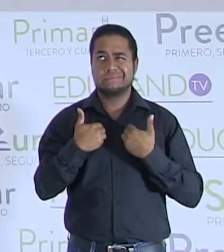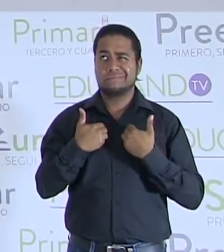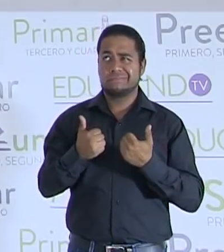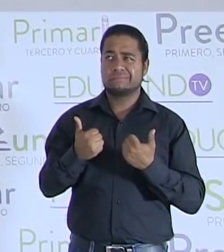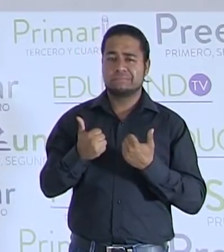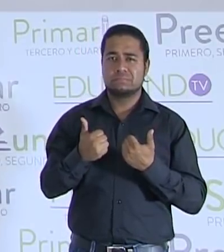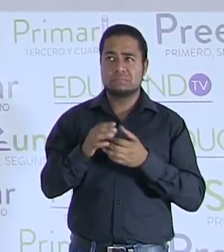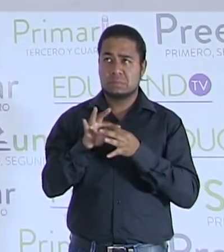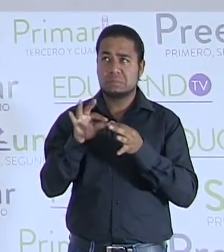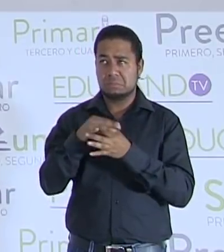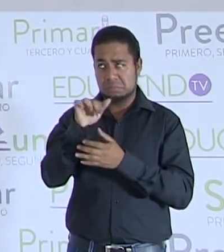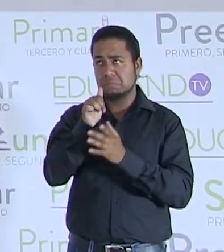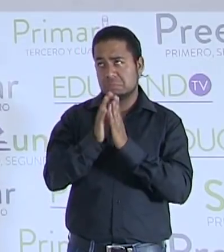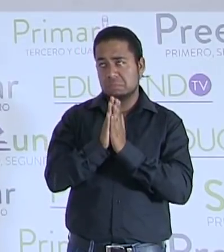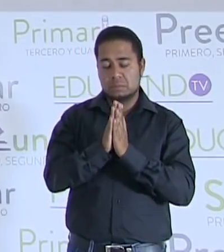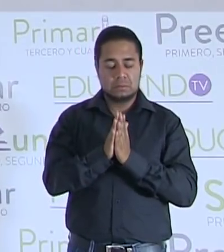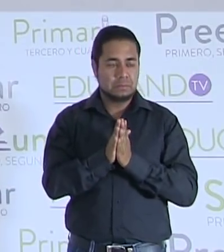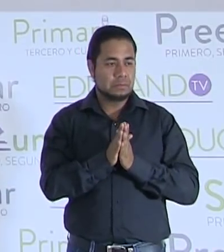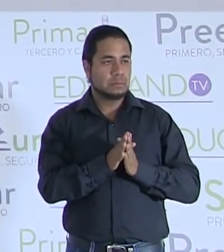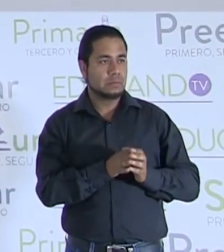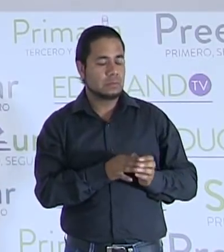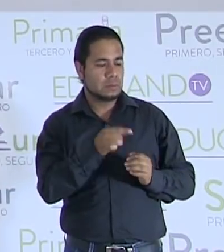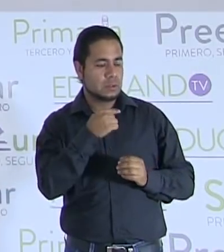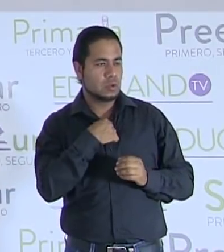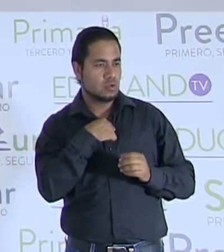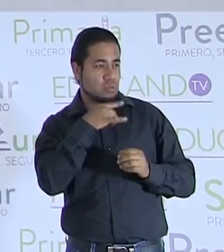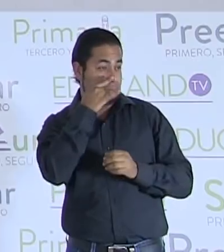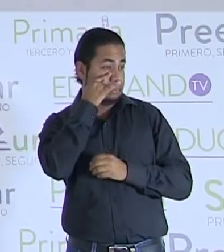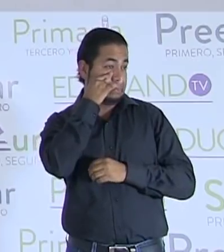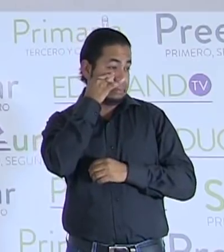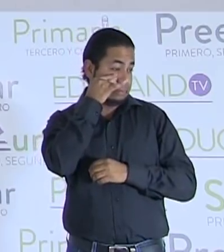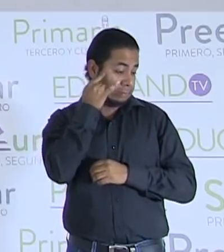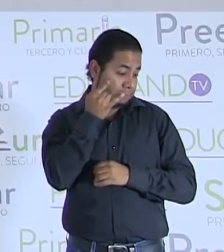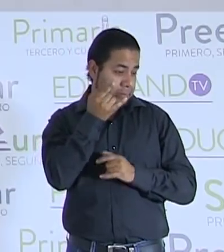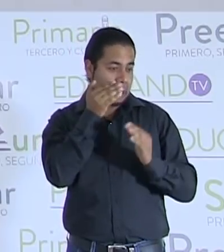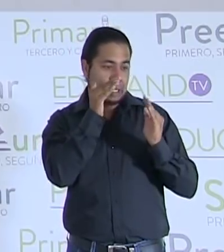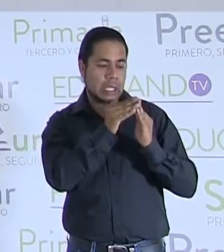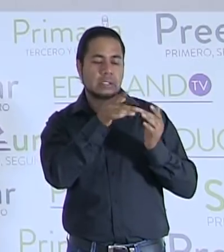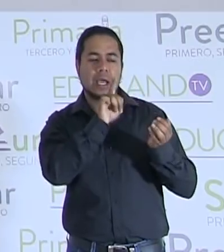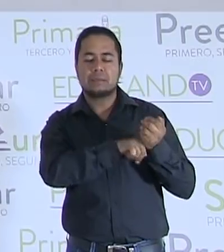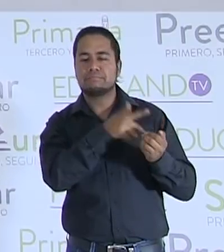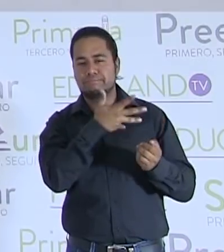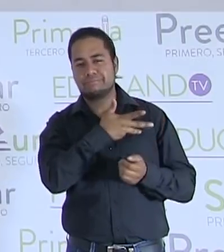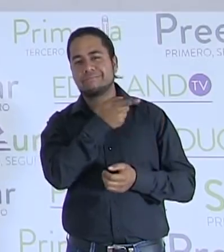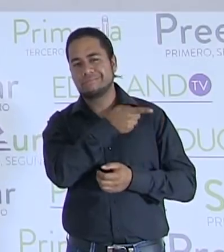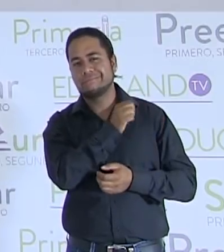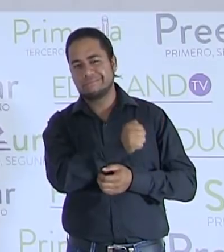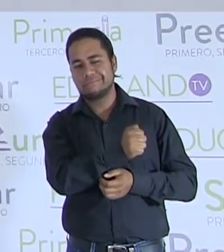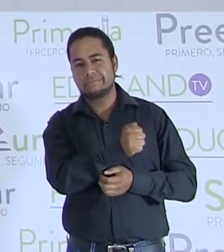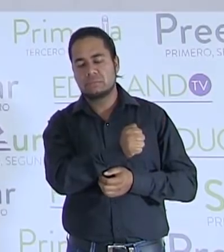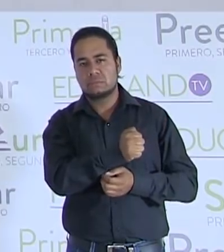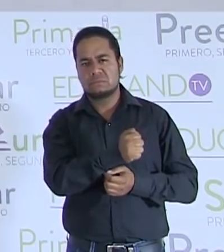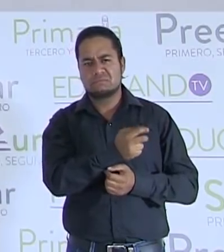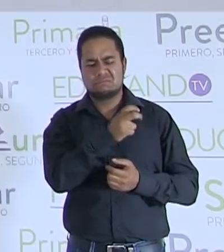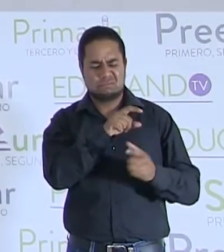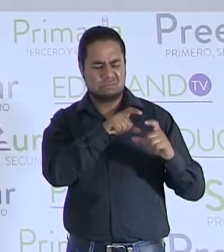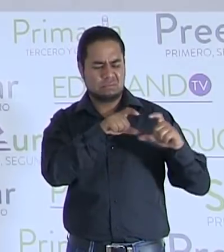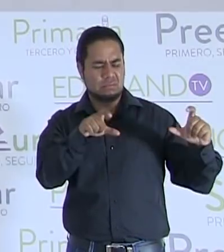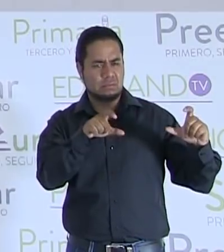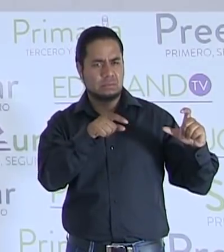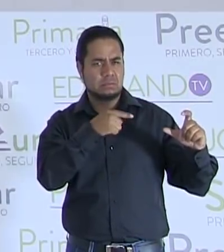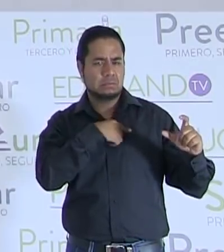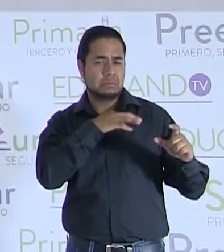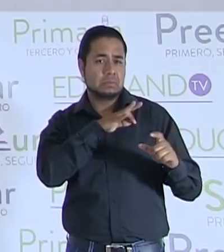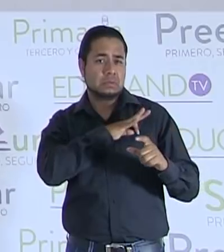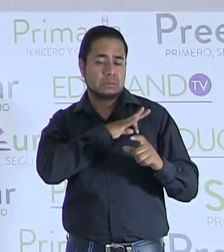este otro. Lo que uno no puede ver en su casa lo ha de tener. De este refrán